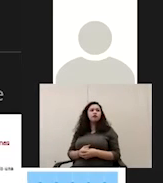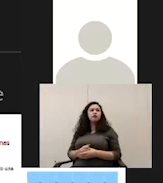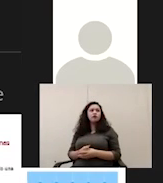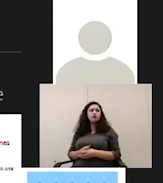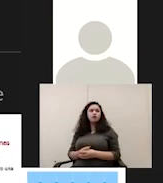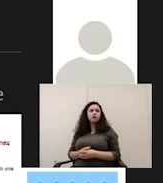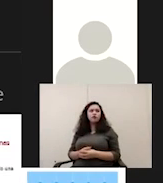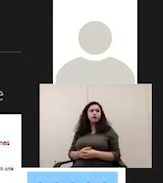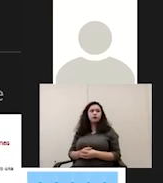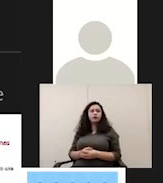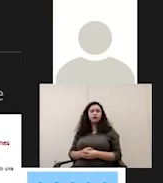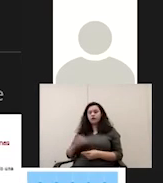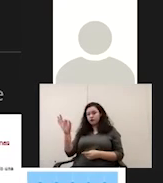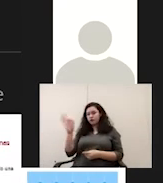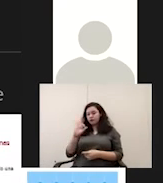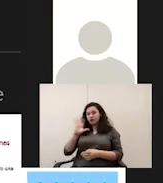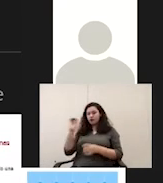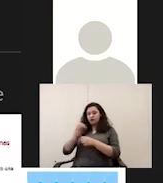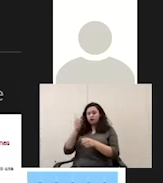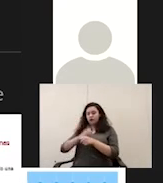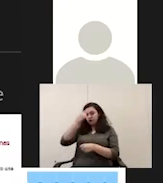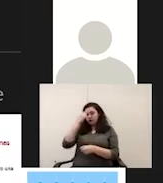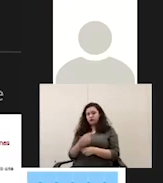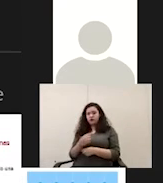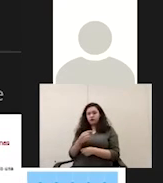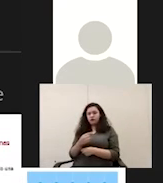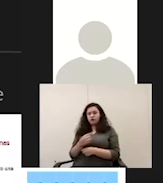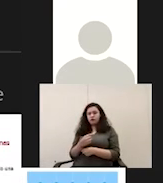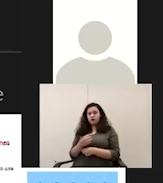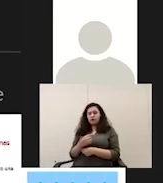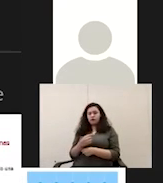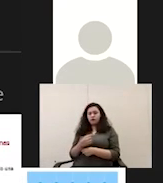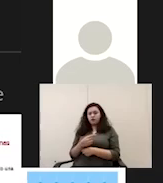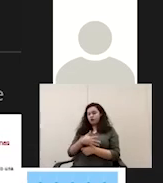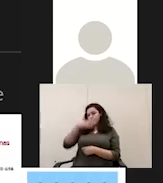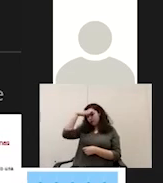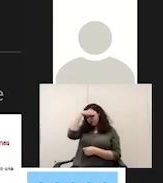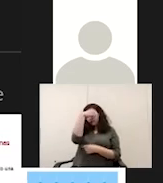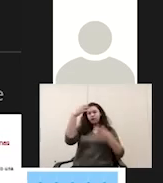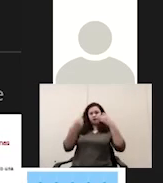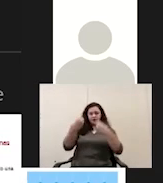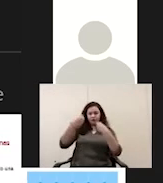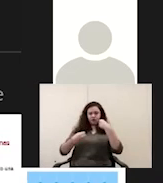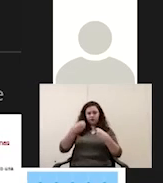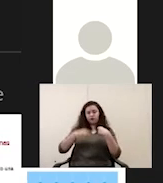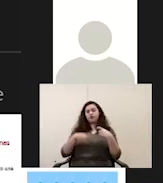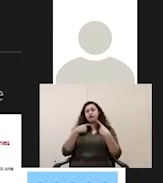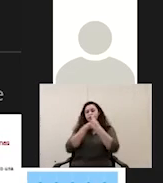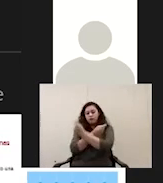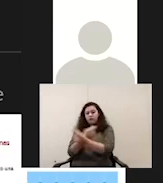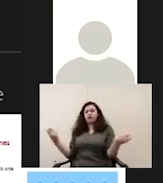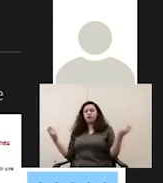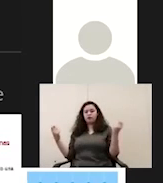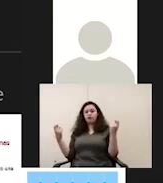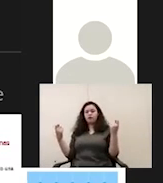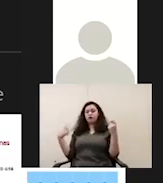hay oportunidad de que la parte en donde va el chofer y los pequeños en la parte